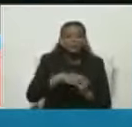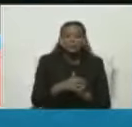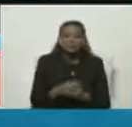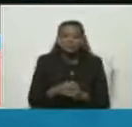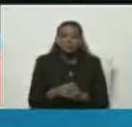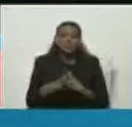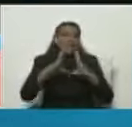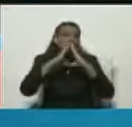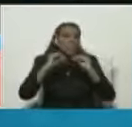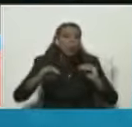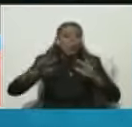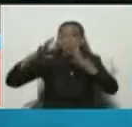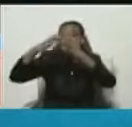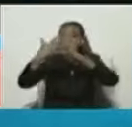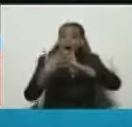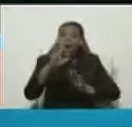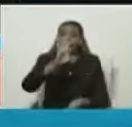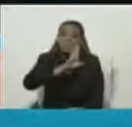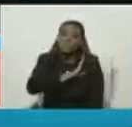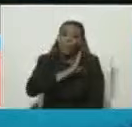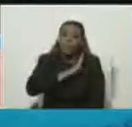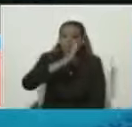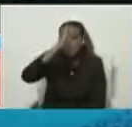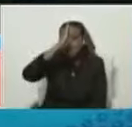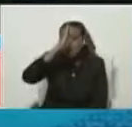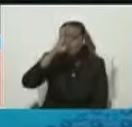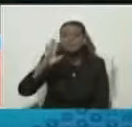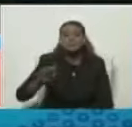y de todos los barrios de la ciudad de Barinas,